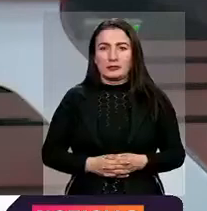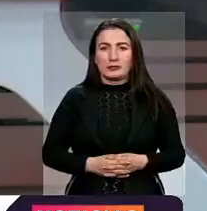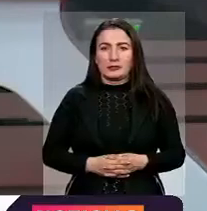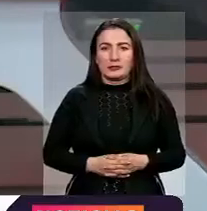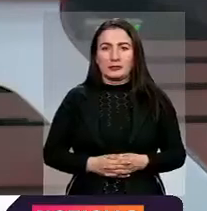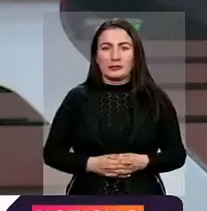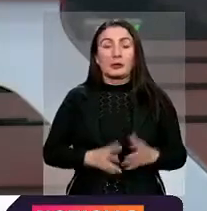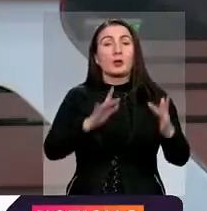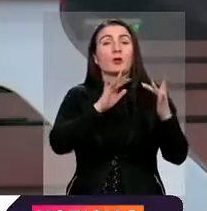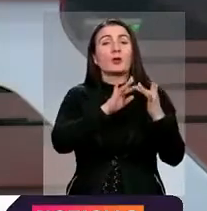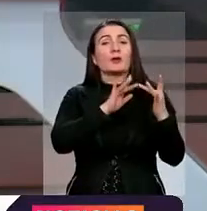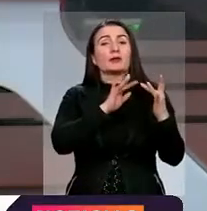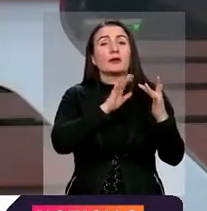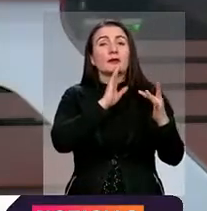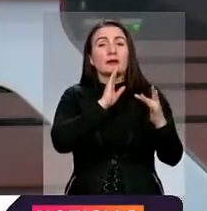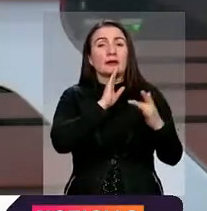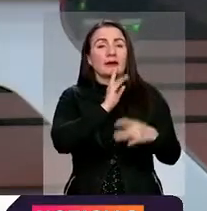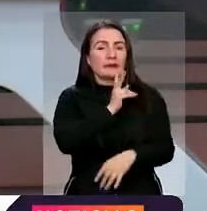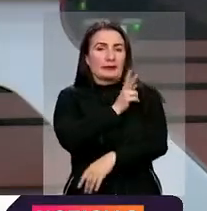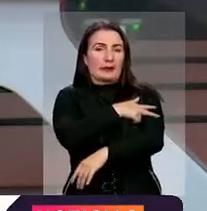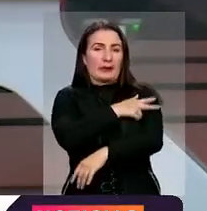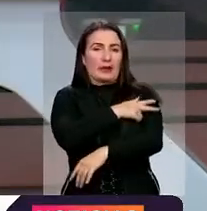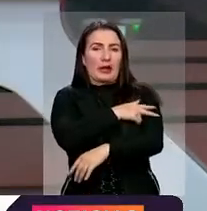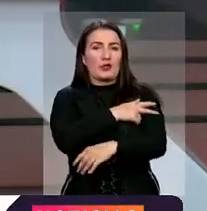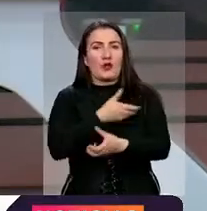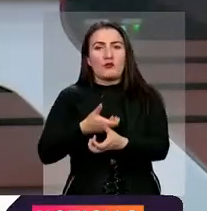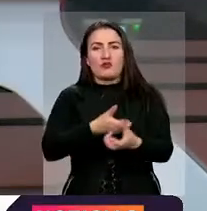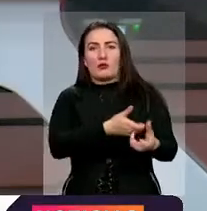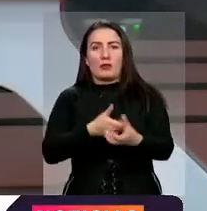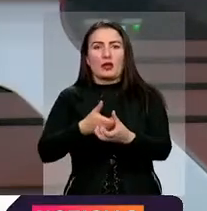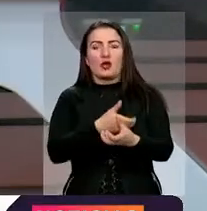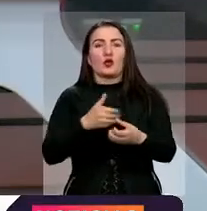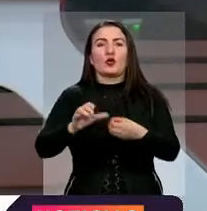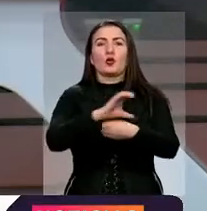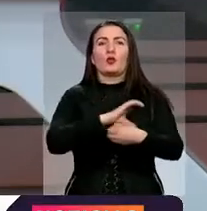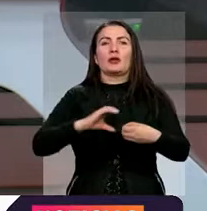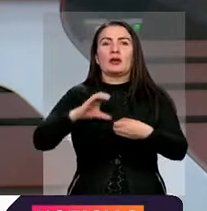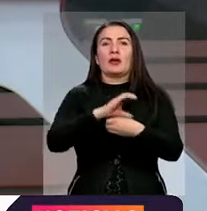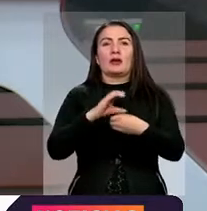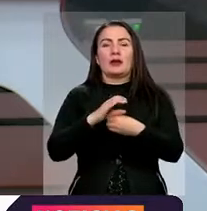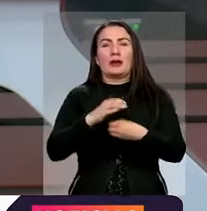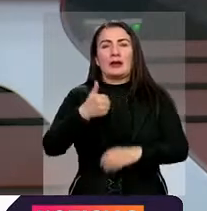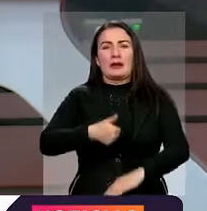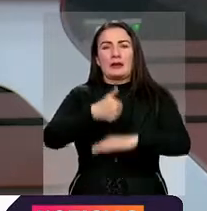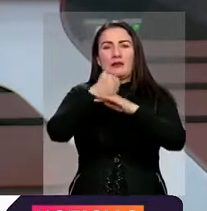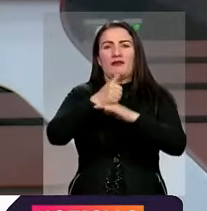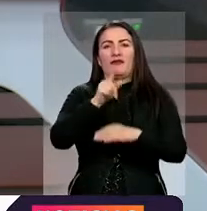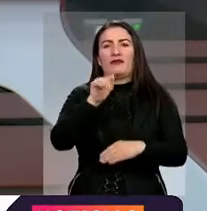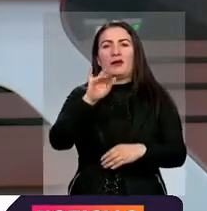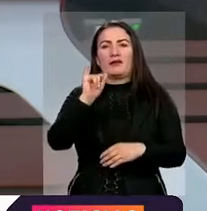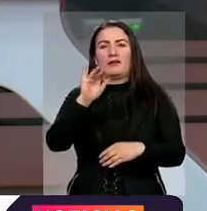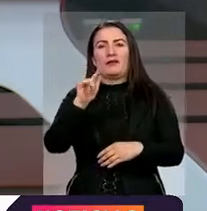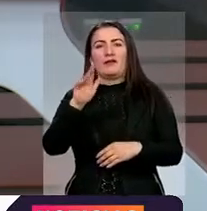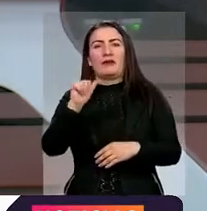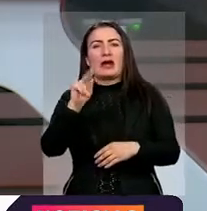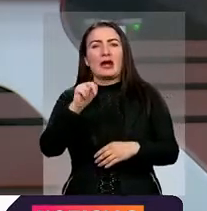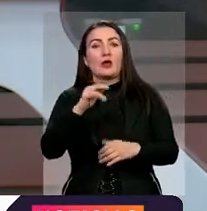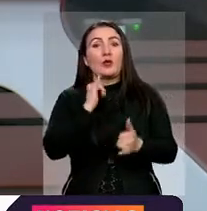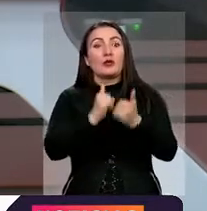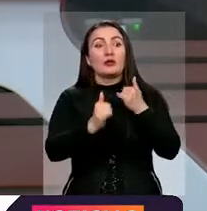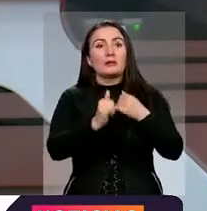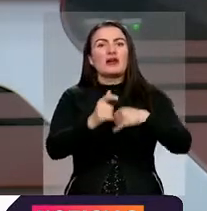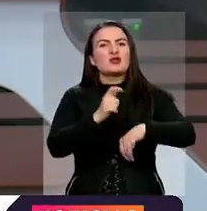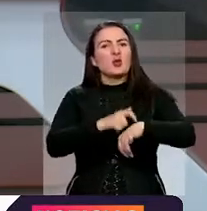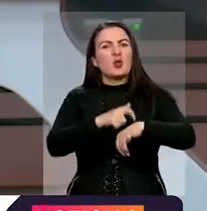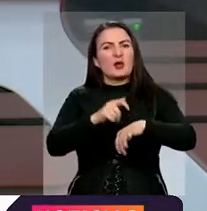Y hacemos contacto a esta hora con el delegado del Cuerpo de Bomberos de Cundinamarca, capitán Álvaro Farfán, para hablar de la alerta roja emitida en las últimas horas por